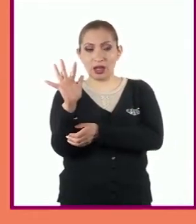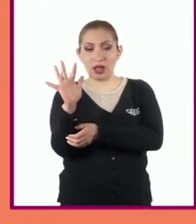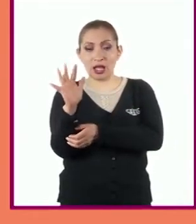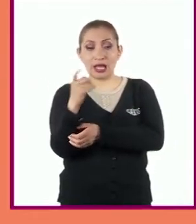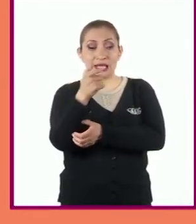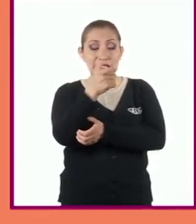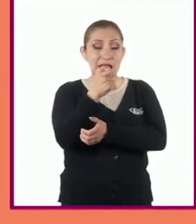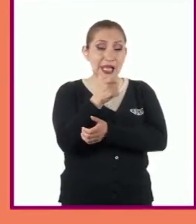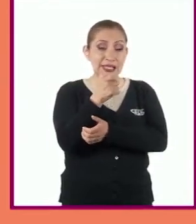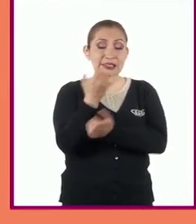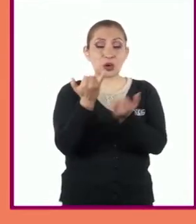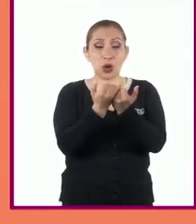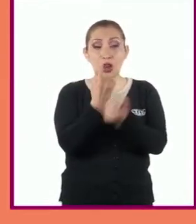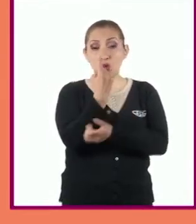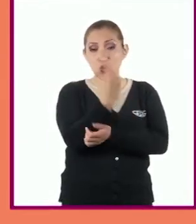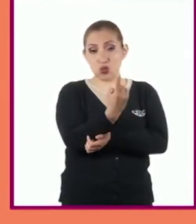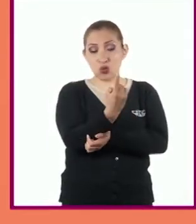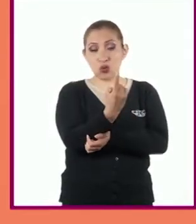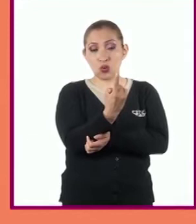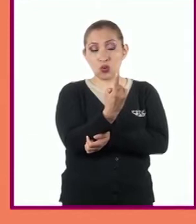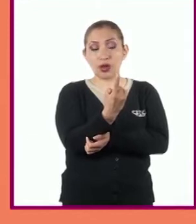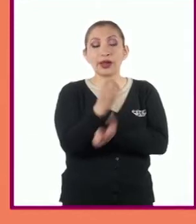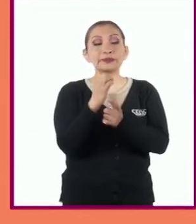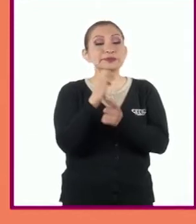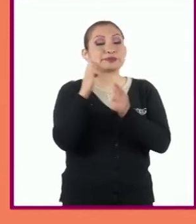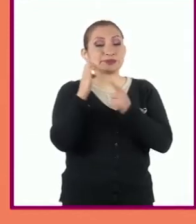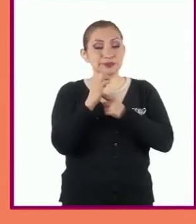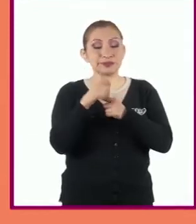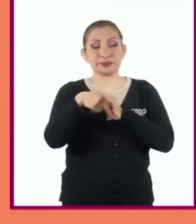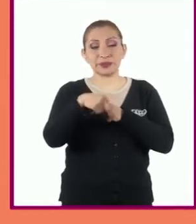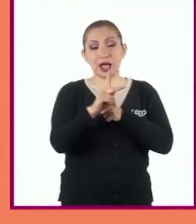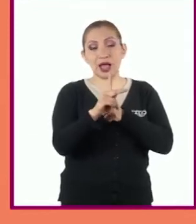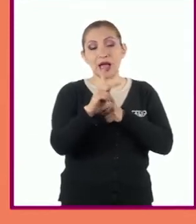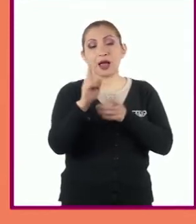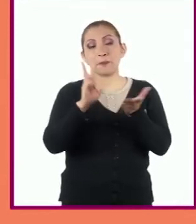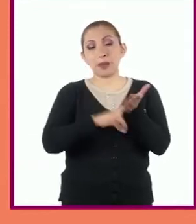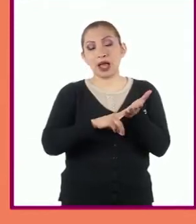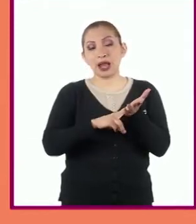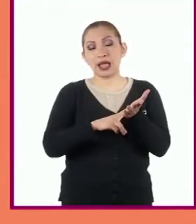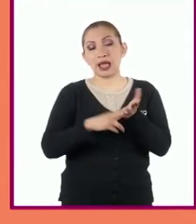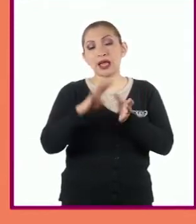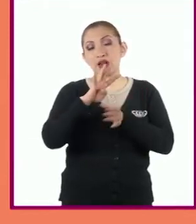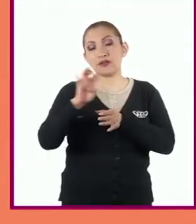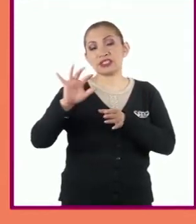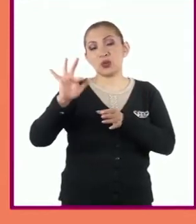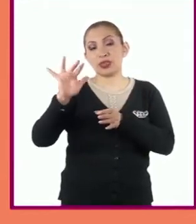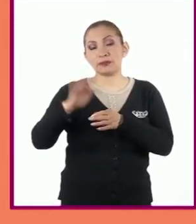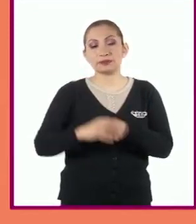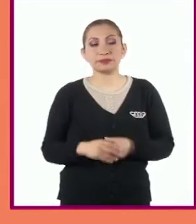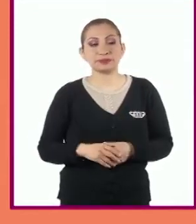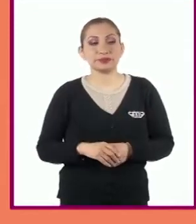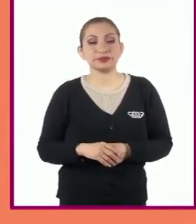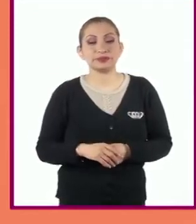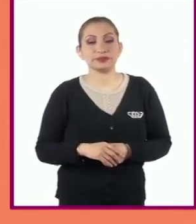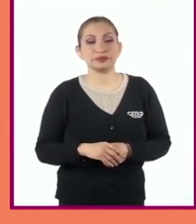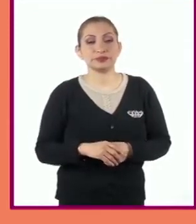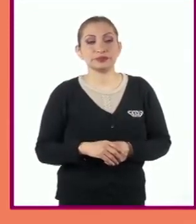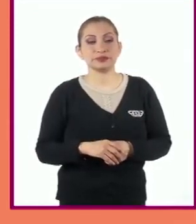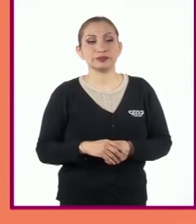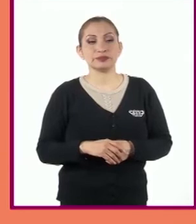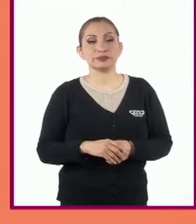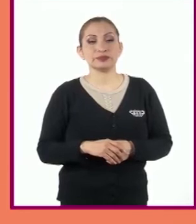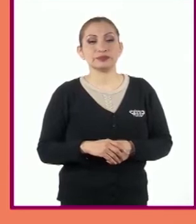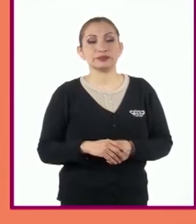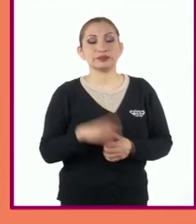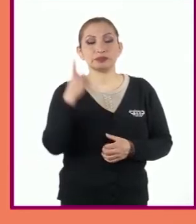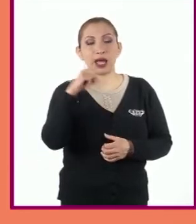y X es igual a 1, entonces K es igual a 950.